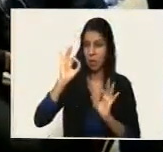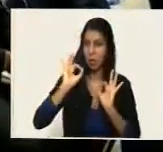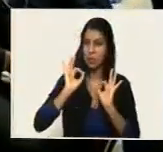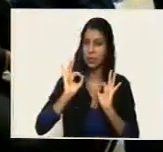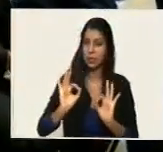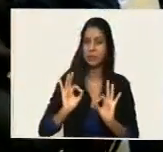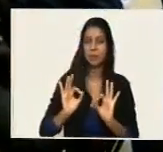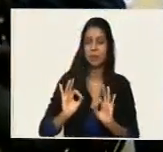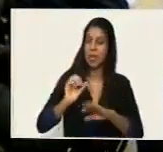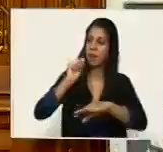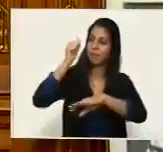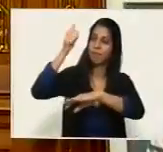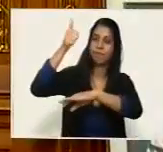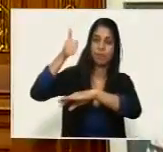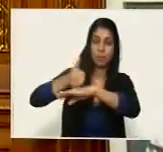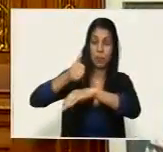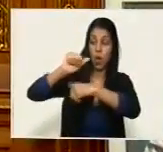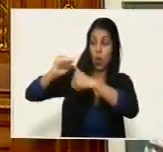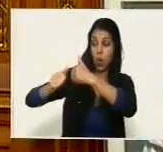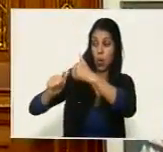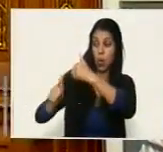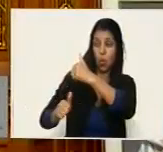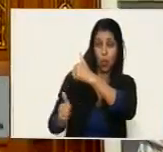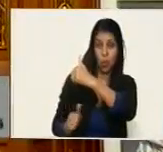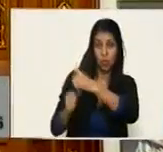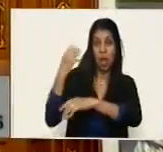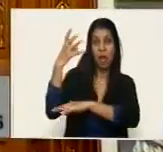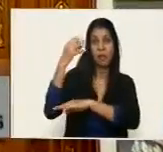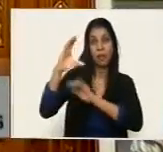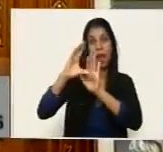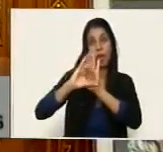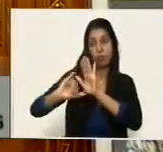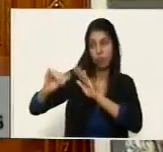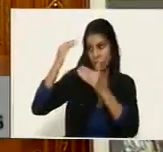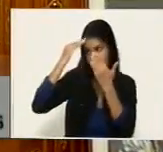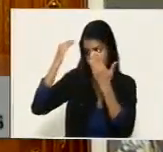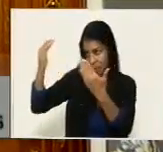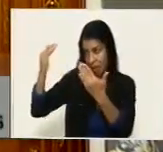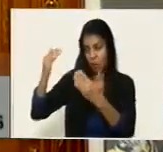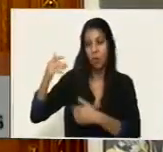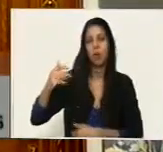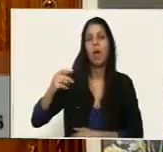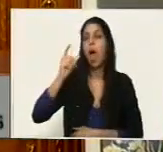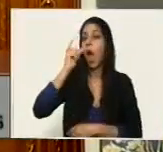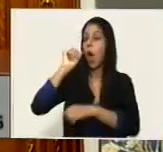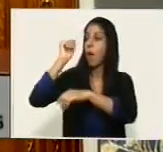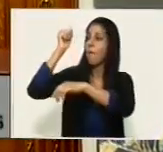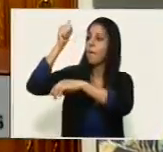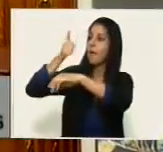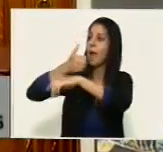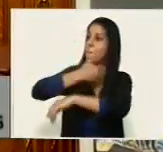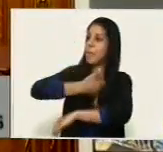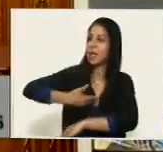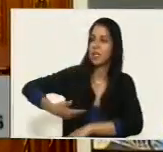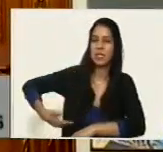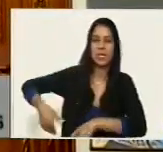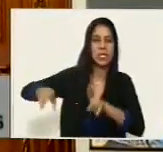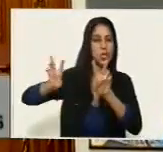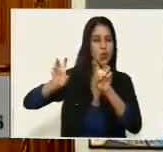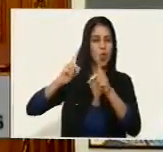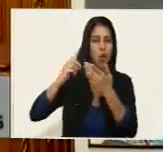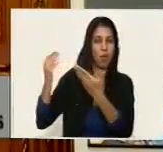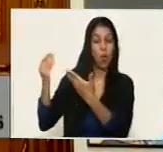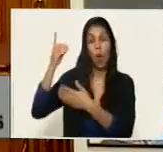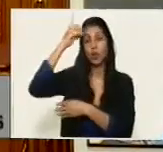Junta Directiva de la Asamblea Nacional Constituyente, su presidente, novísimo presidente Diosdado